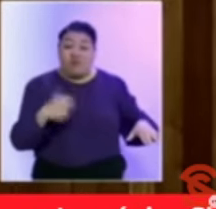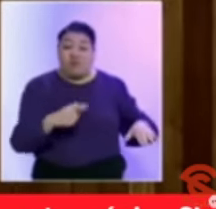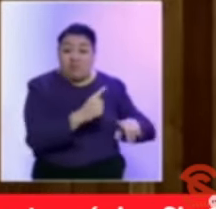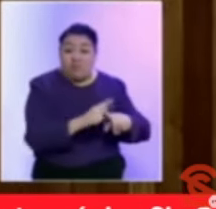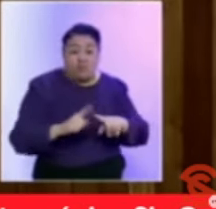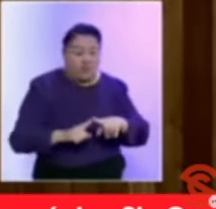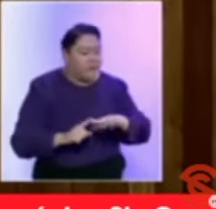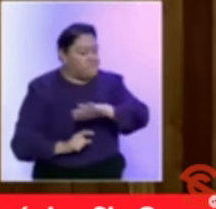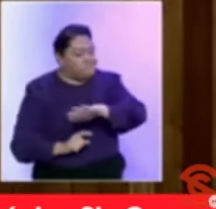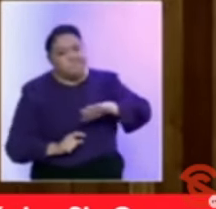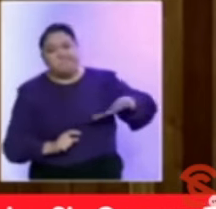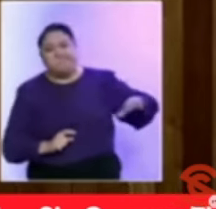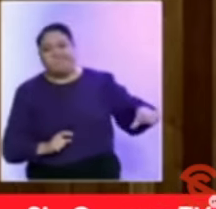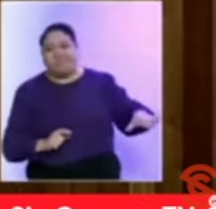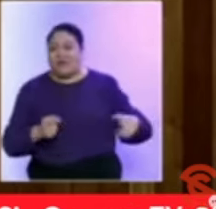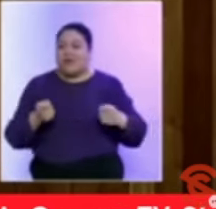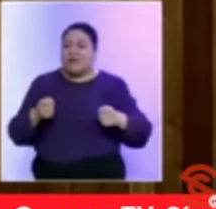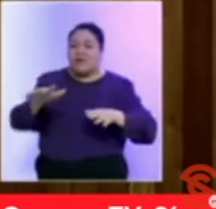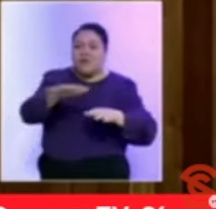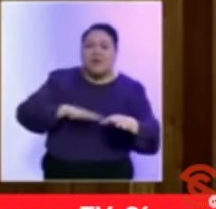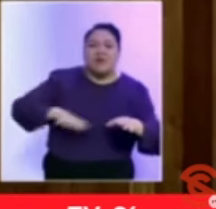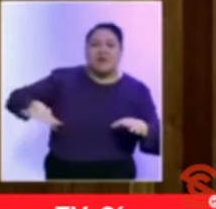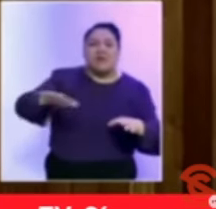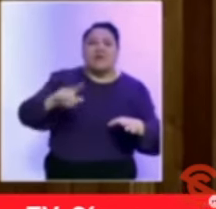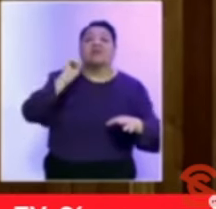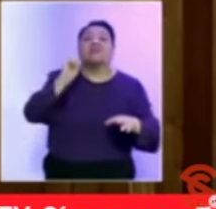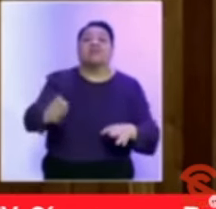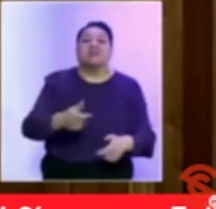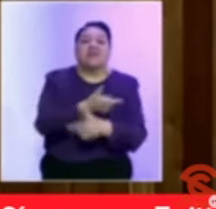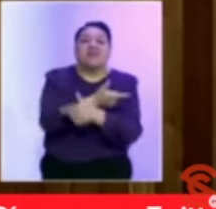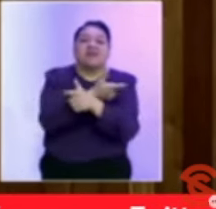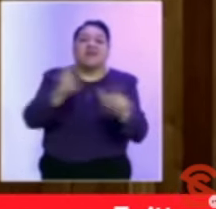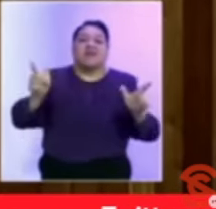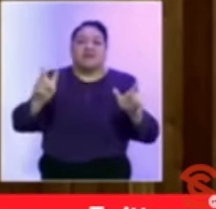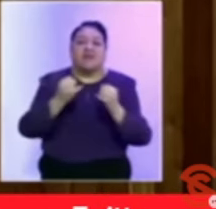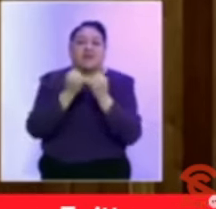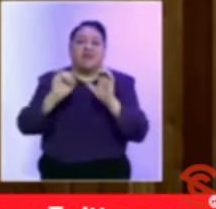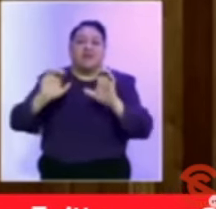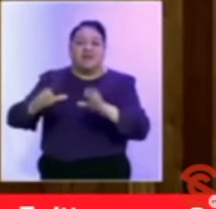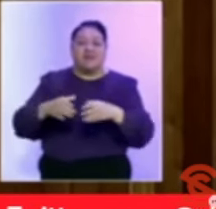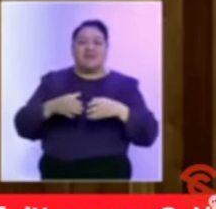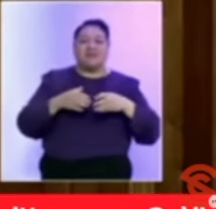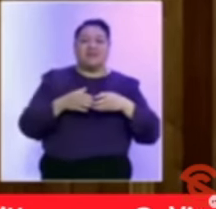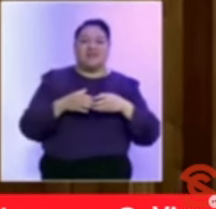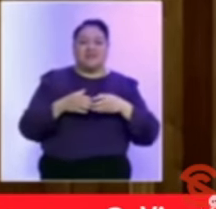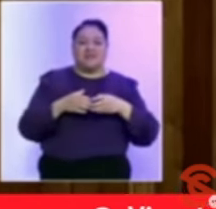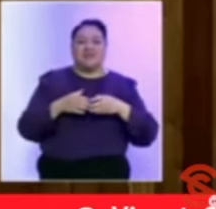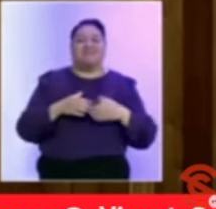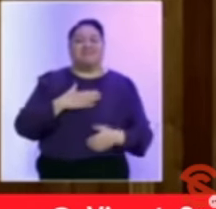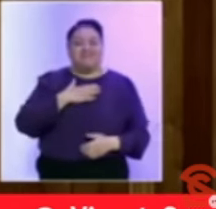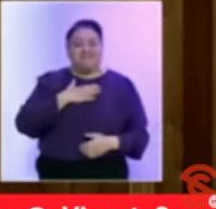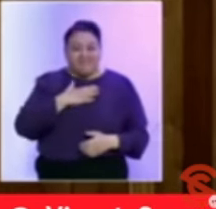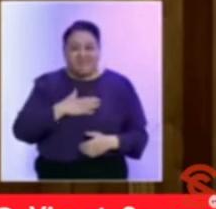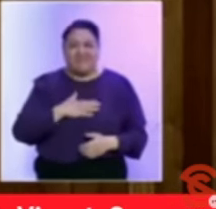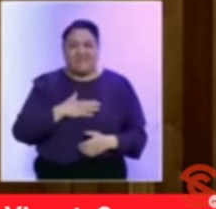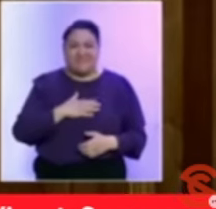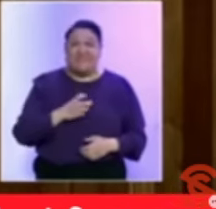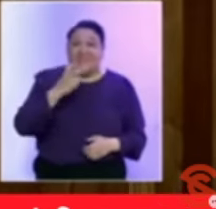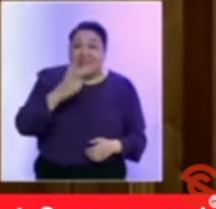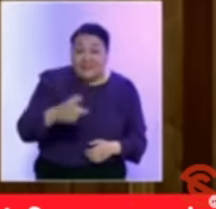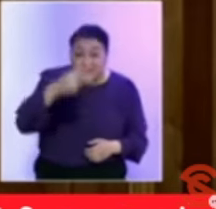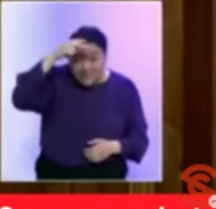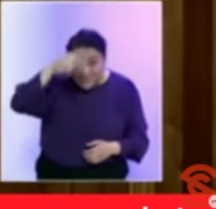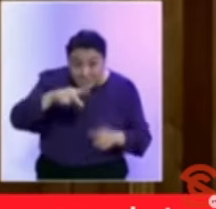parezcan eso nos hace más libres soberanos e independientes un México